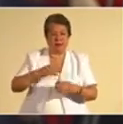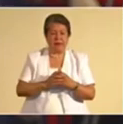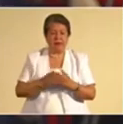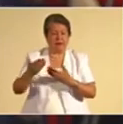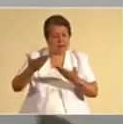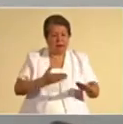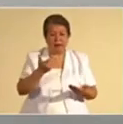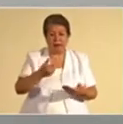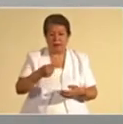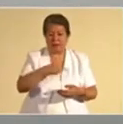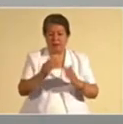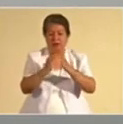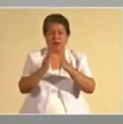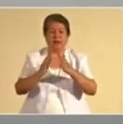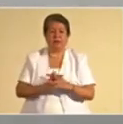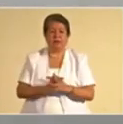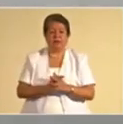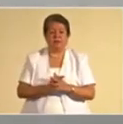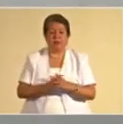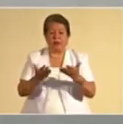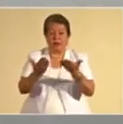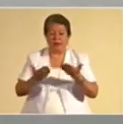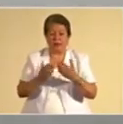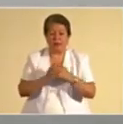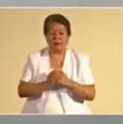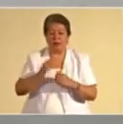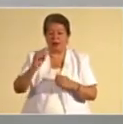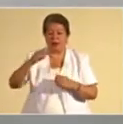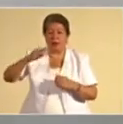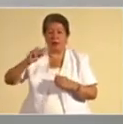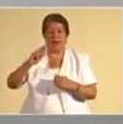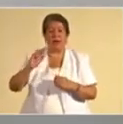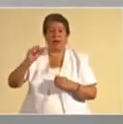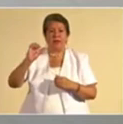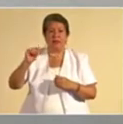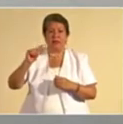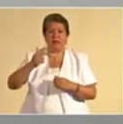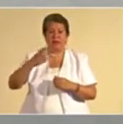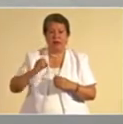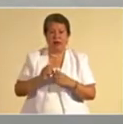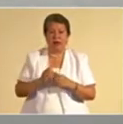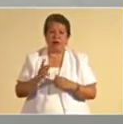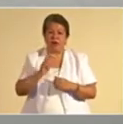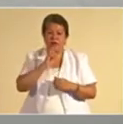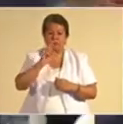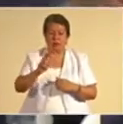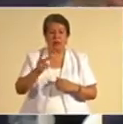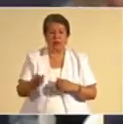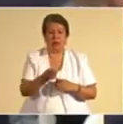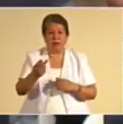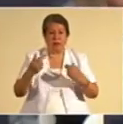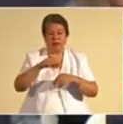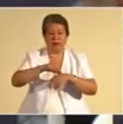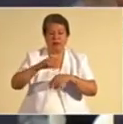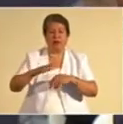hogar. Muchas gracias. Muchas gracias, candidato. Le pedimos al candidato Omar Santiago Huerta responda a la pregunta de la doctora. Un minuto, por favor.